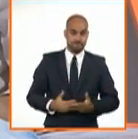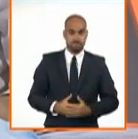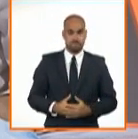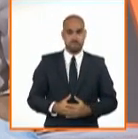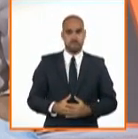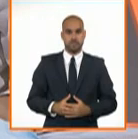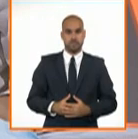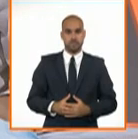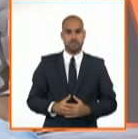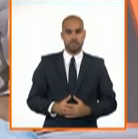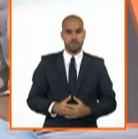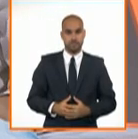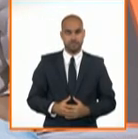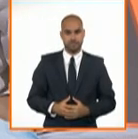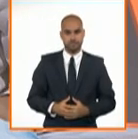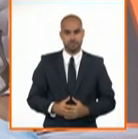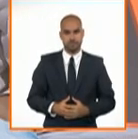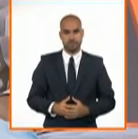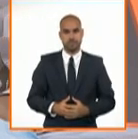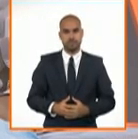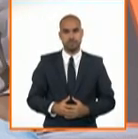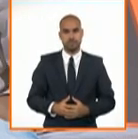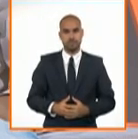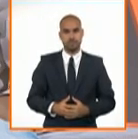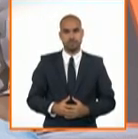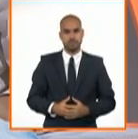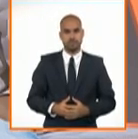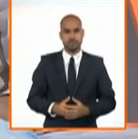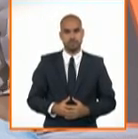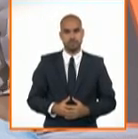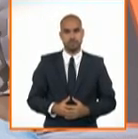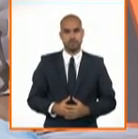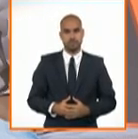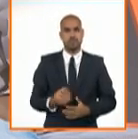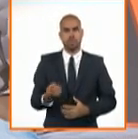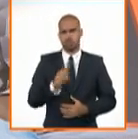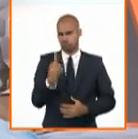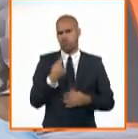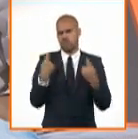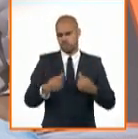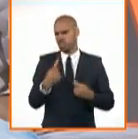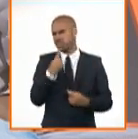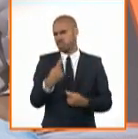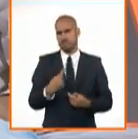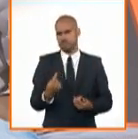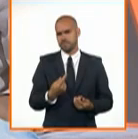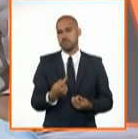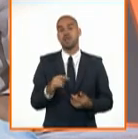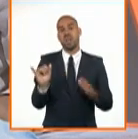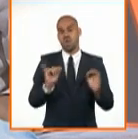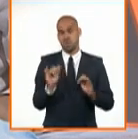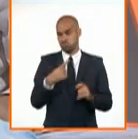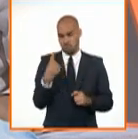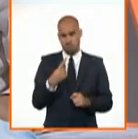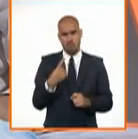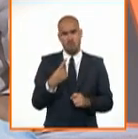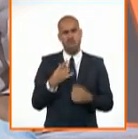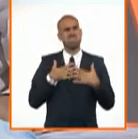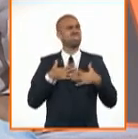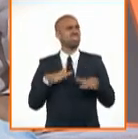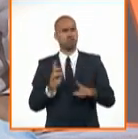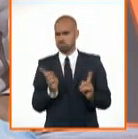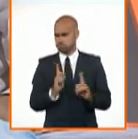insuficiente y es lo que sí tenemos que decir que se trabaja de hoy sin descanso prácticamente de una manera